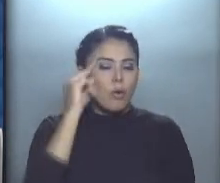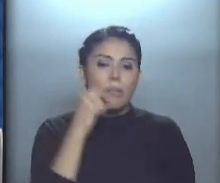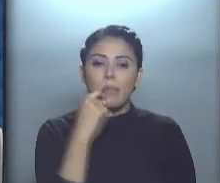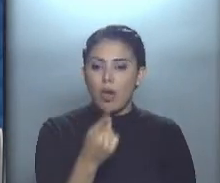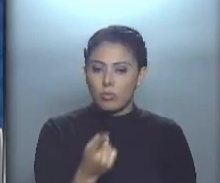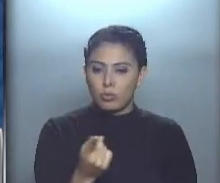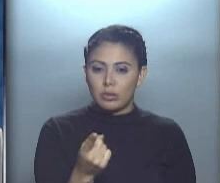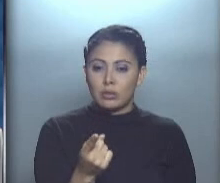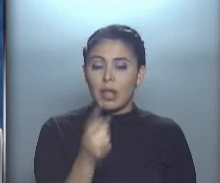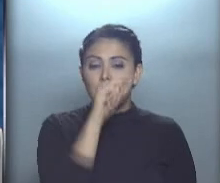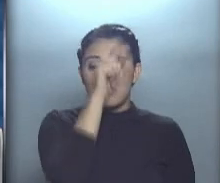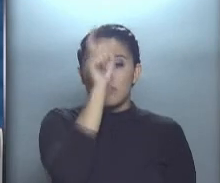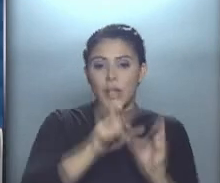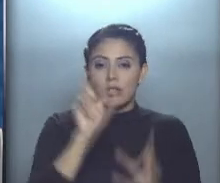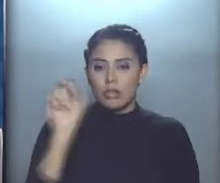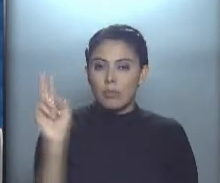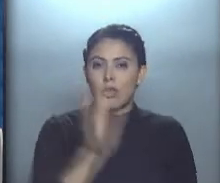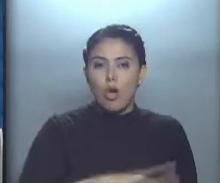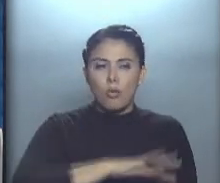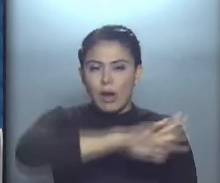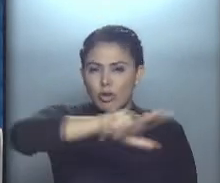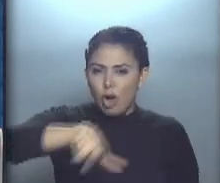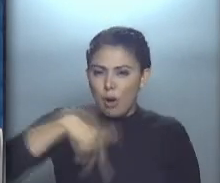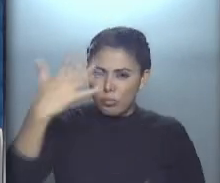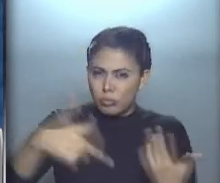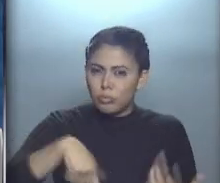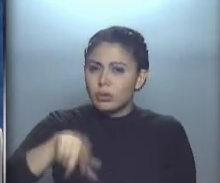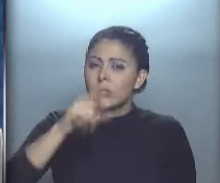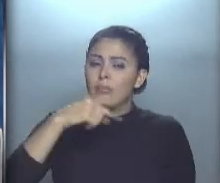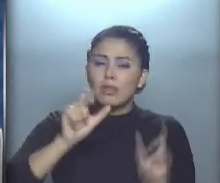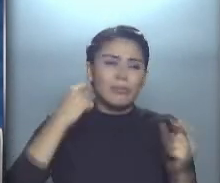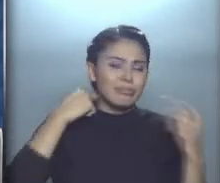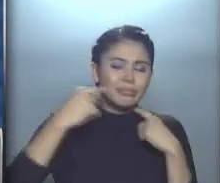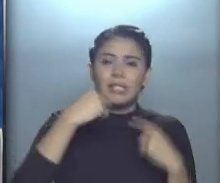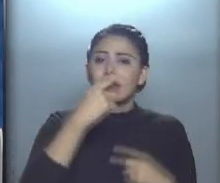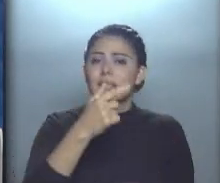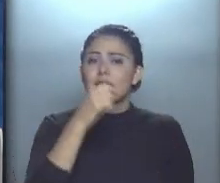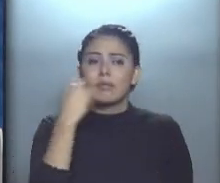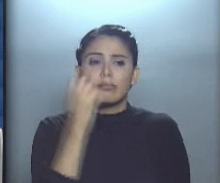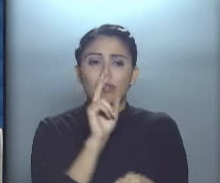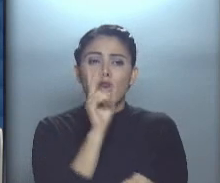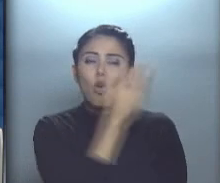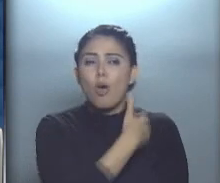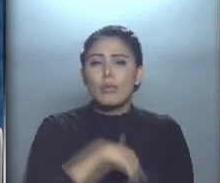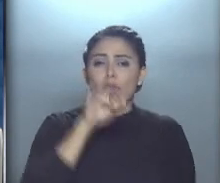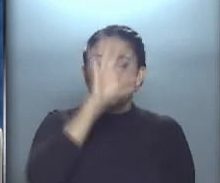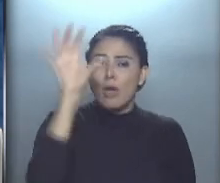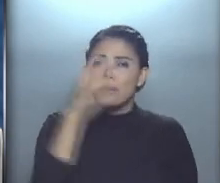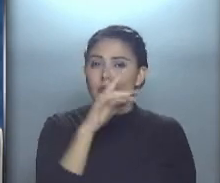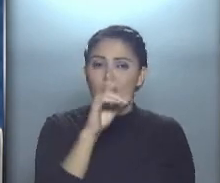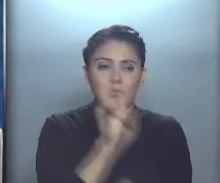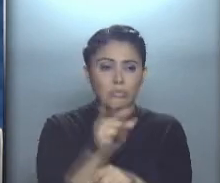ya, las víctimas de los asaltos, de los saqueos, han manifestado que se han sentido desamparados ya sea por los estados provinciales o por los